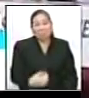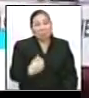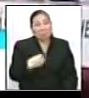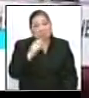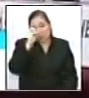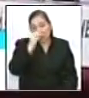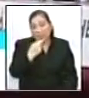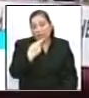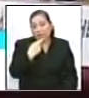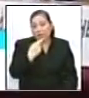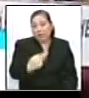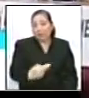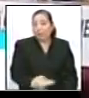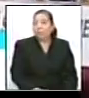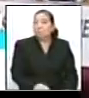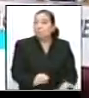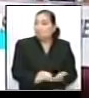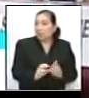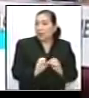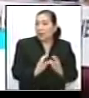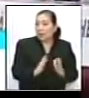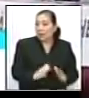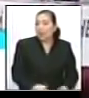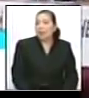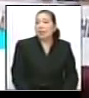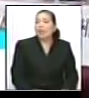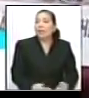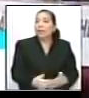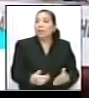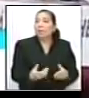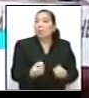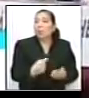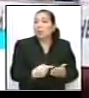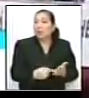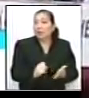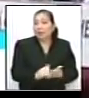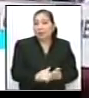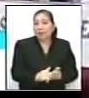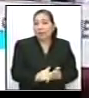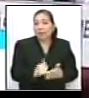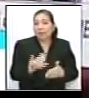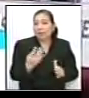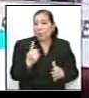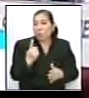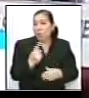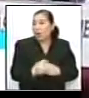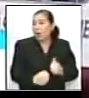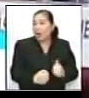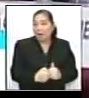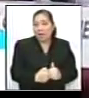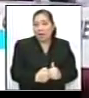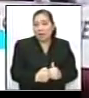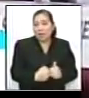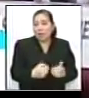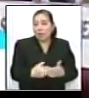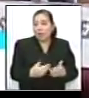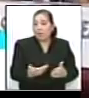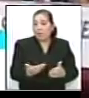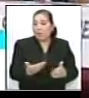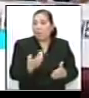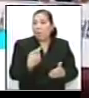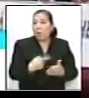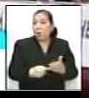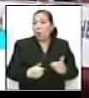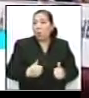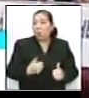sería la recomendación, y aclarando un poco más o menos los antecedentes, porque efectivamente ha pasado ya casi un año de la anterior solicitud, por lo